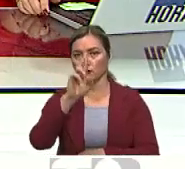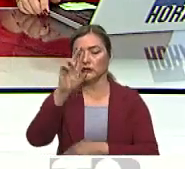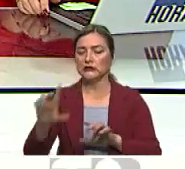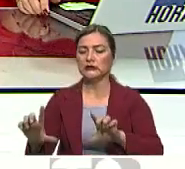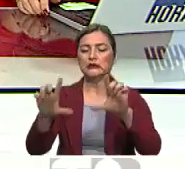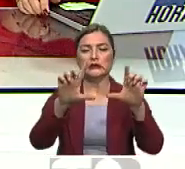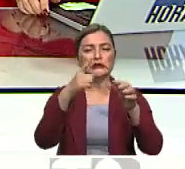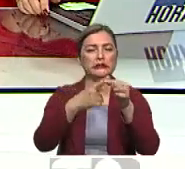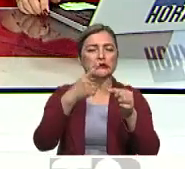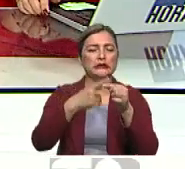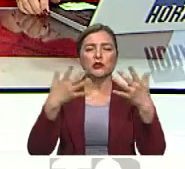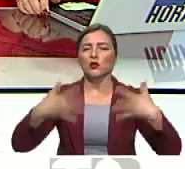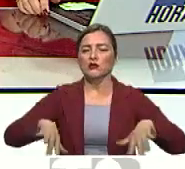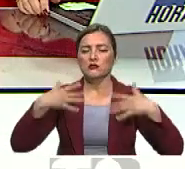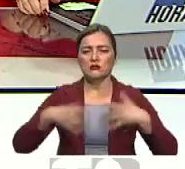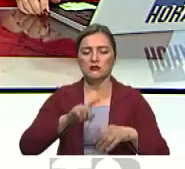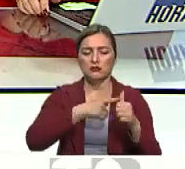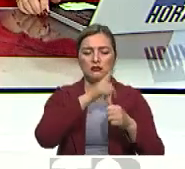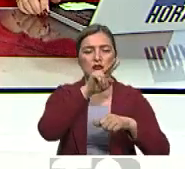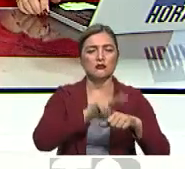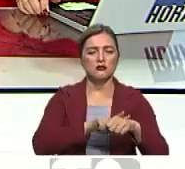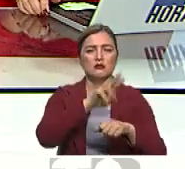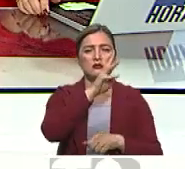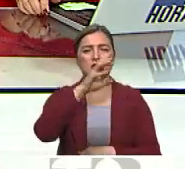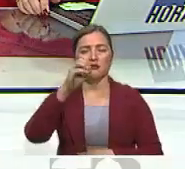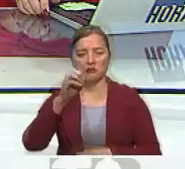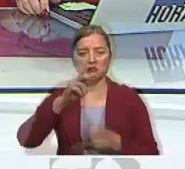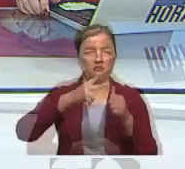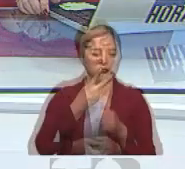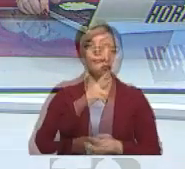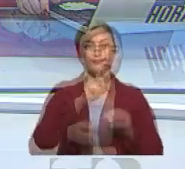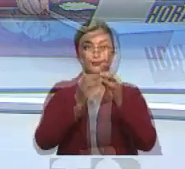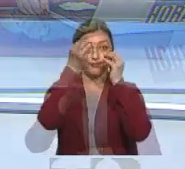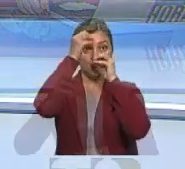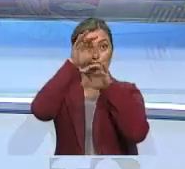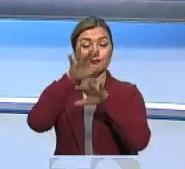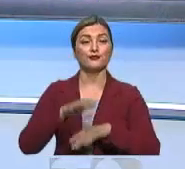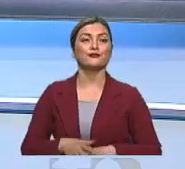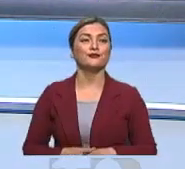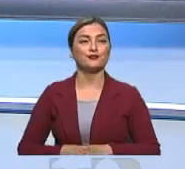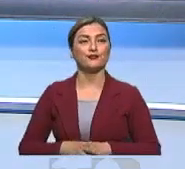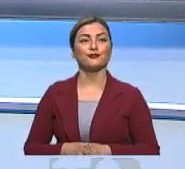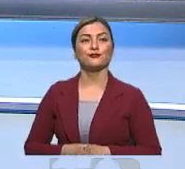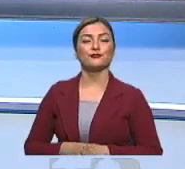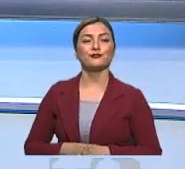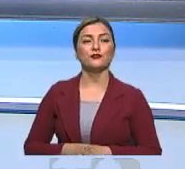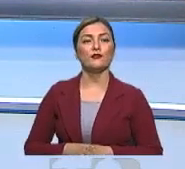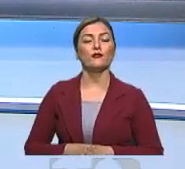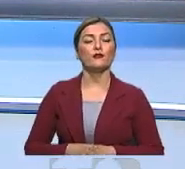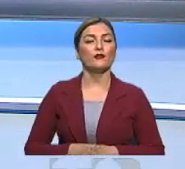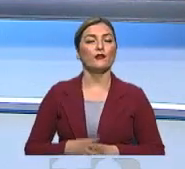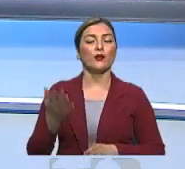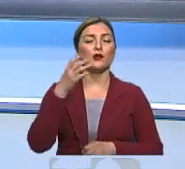y placa en la capital, la primera vez es de $60, la segunda de 100 y la tercera. Regreso con más noticias. Que